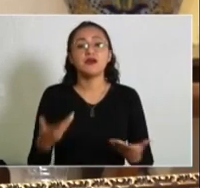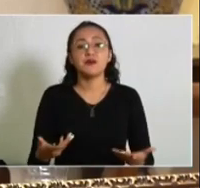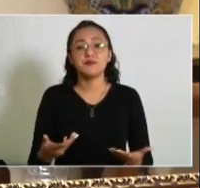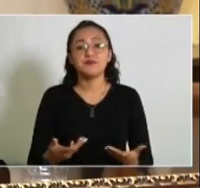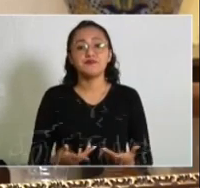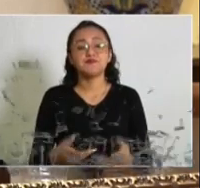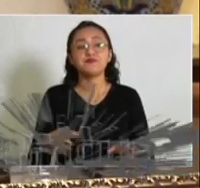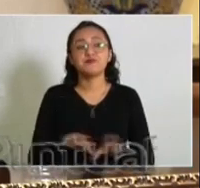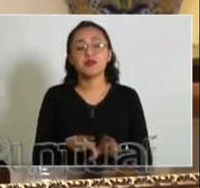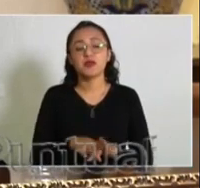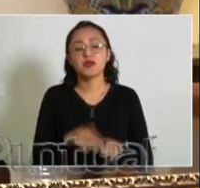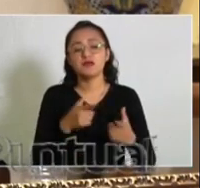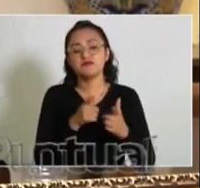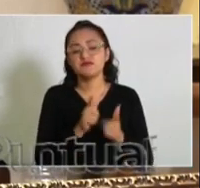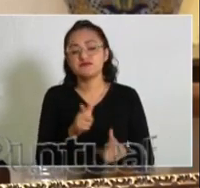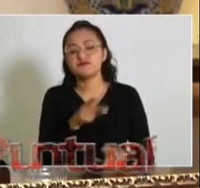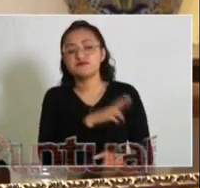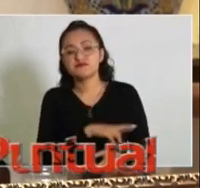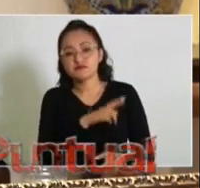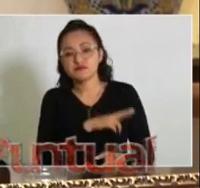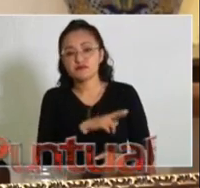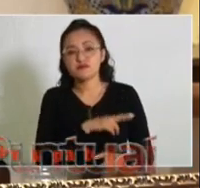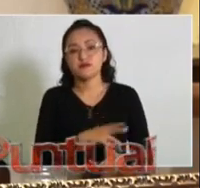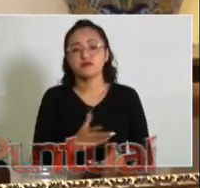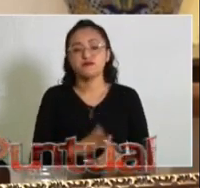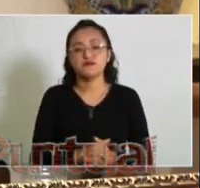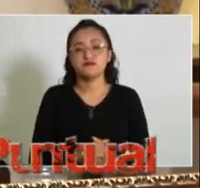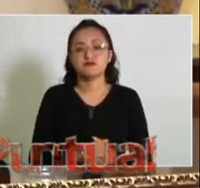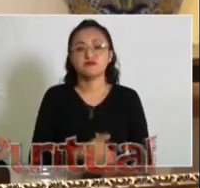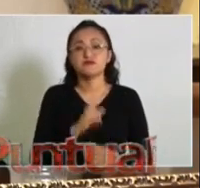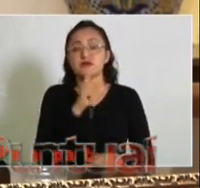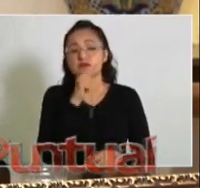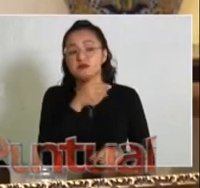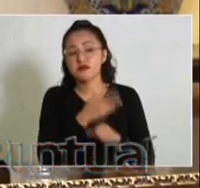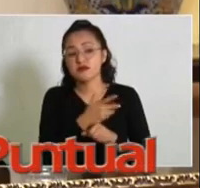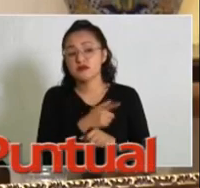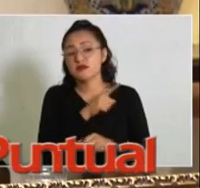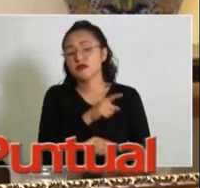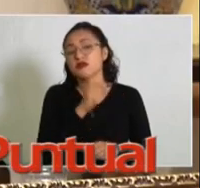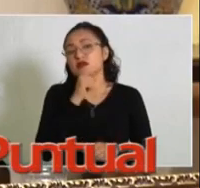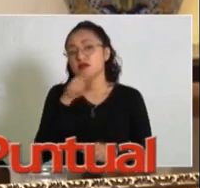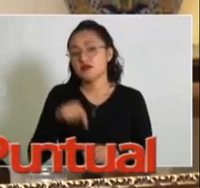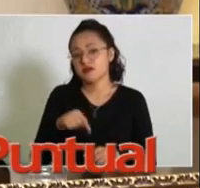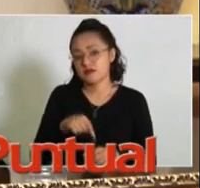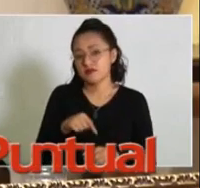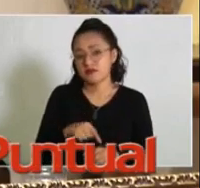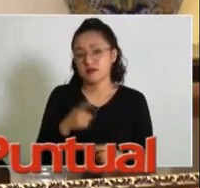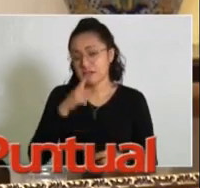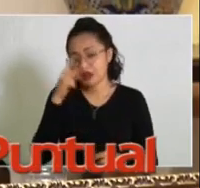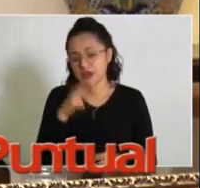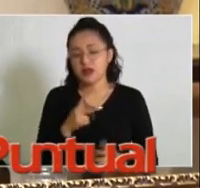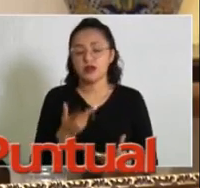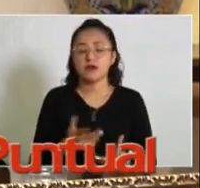y los privados y extranjeros y también privados nacionales